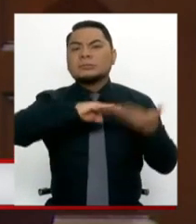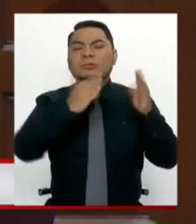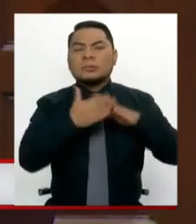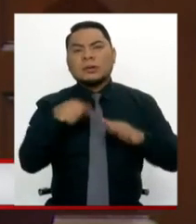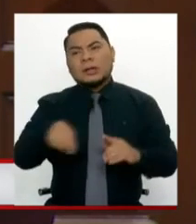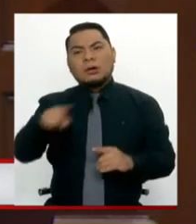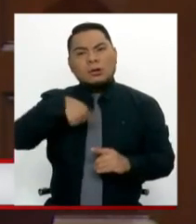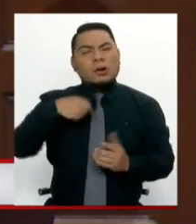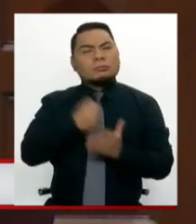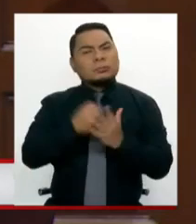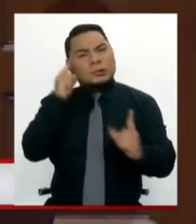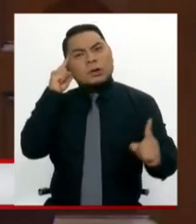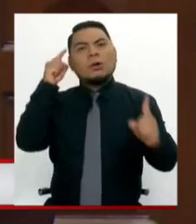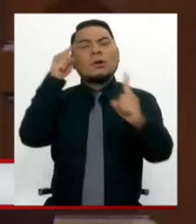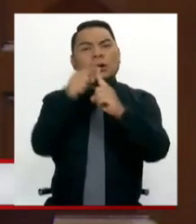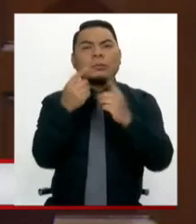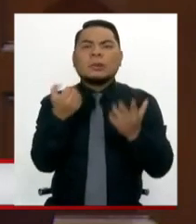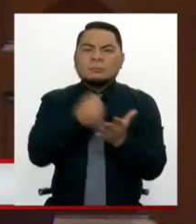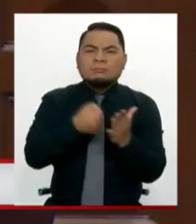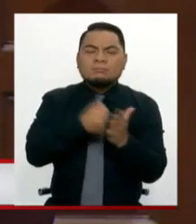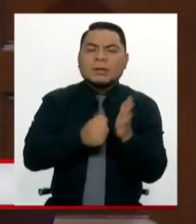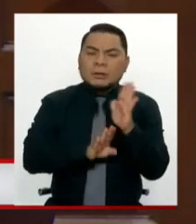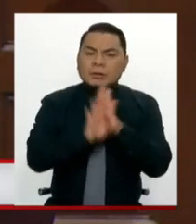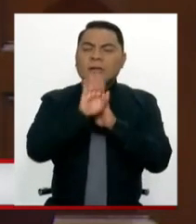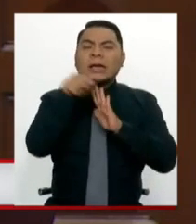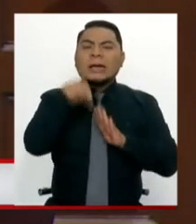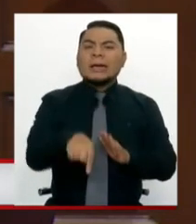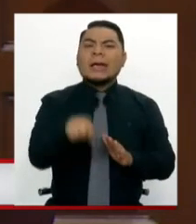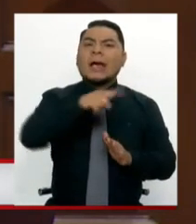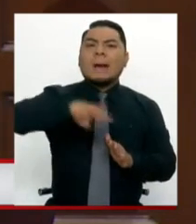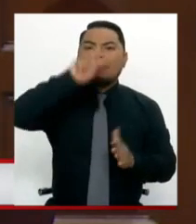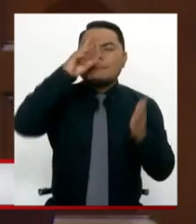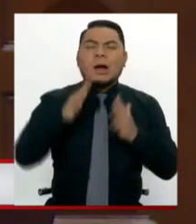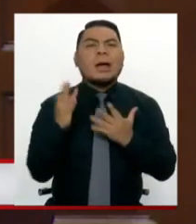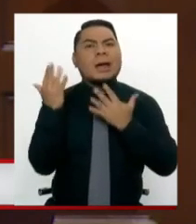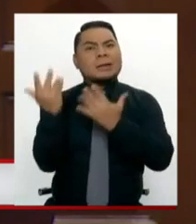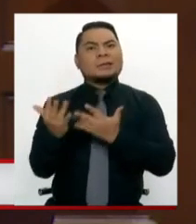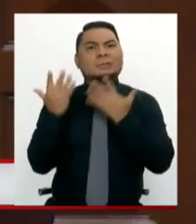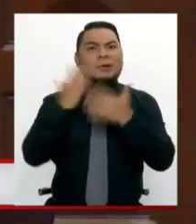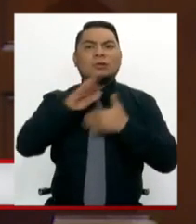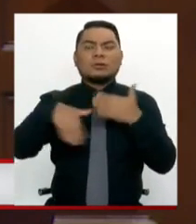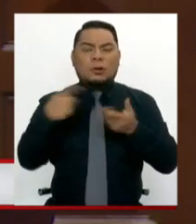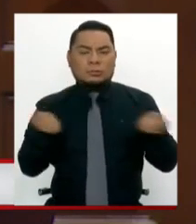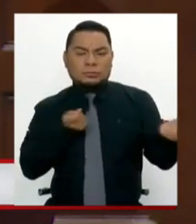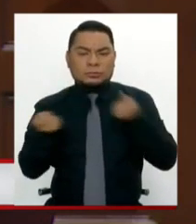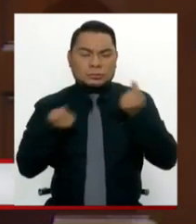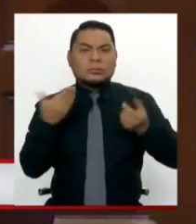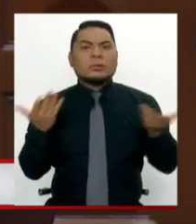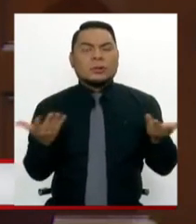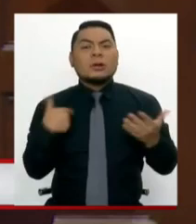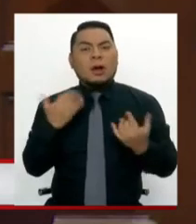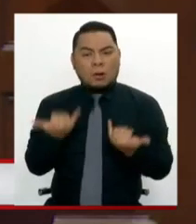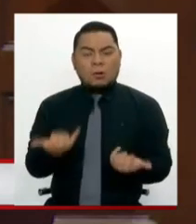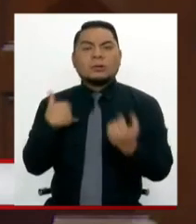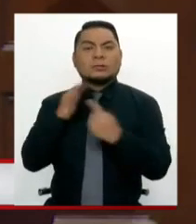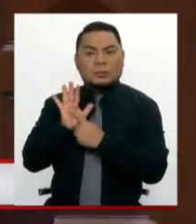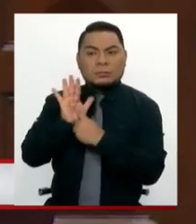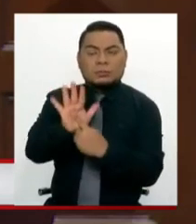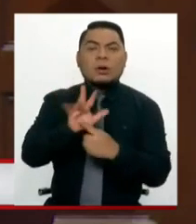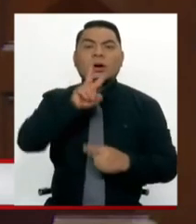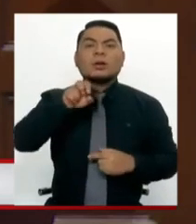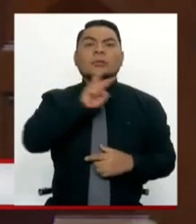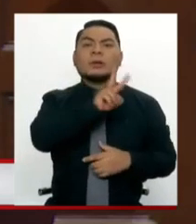objetivos nacionales de desarrollo que espera nuestra patria en marco de la política nacional del gobierno presentado para